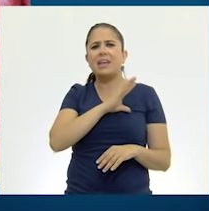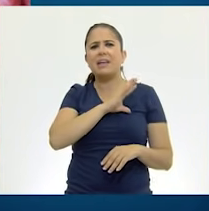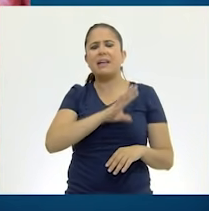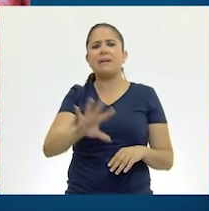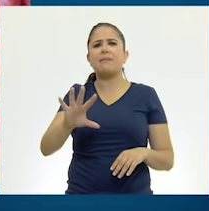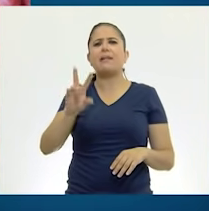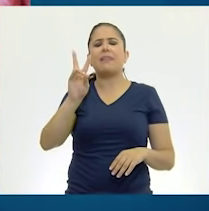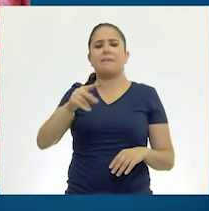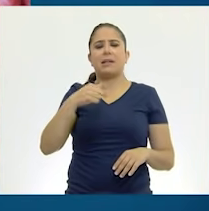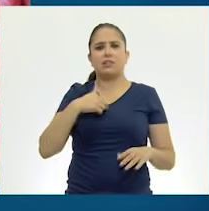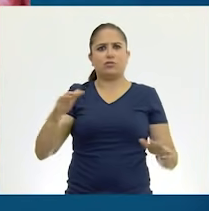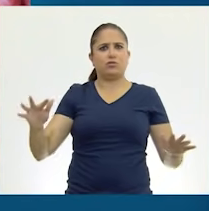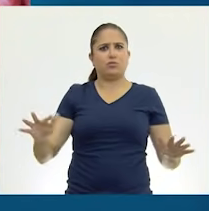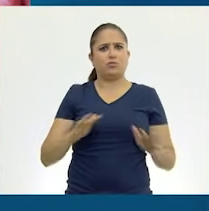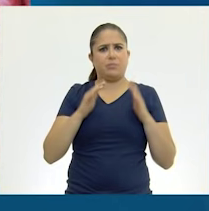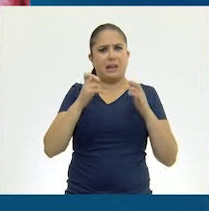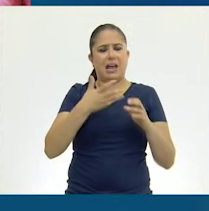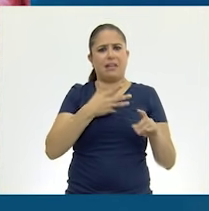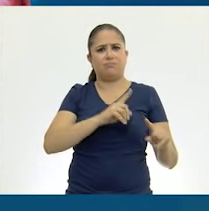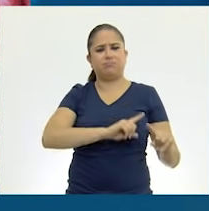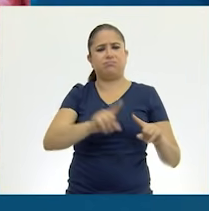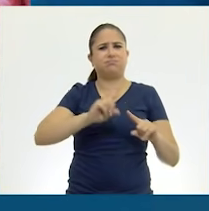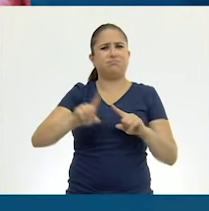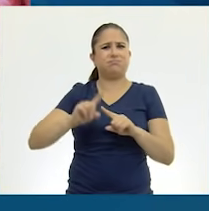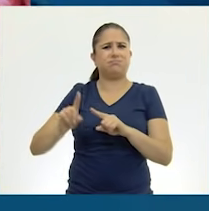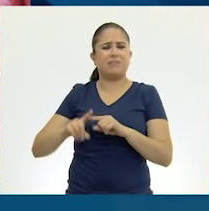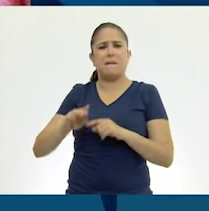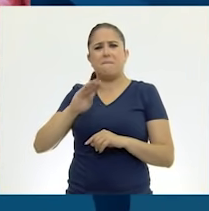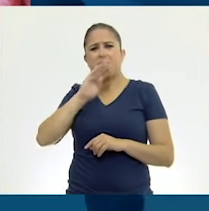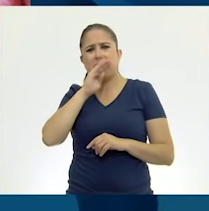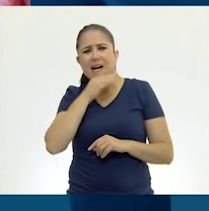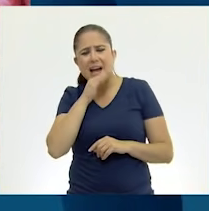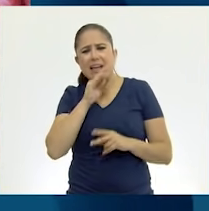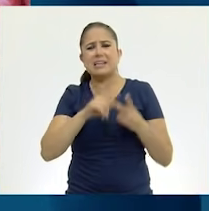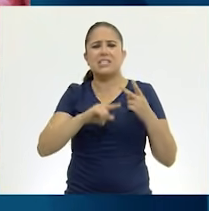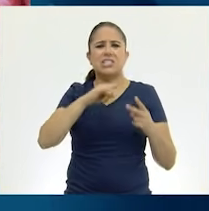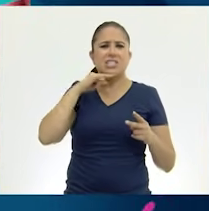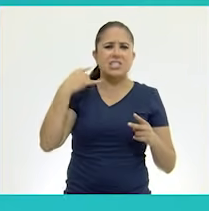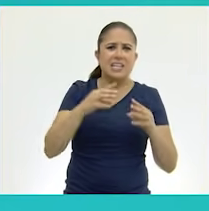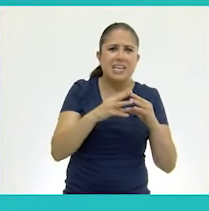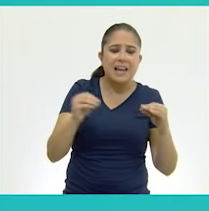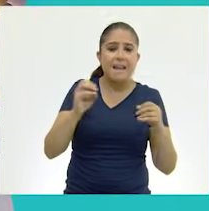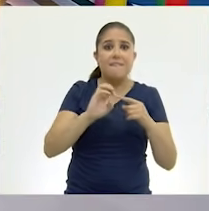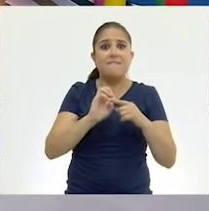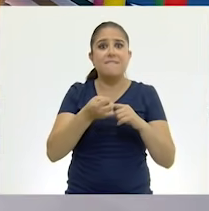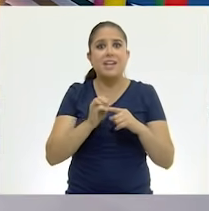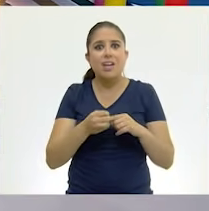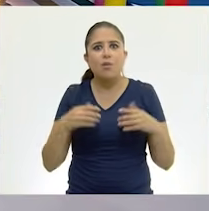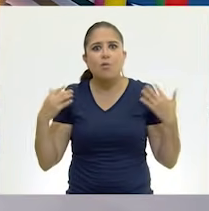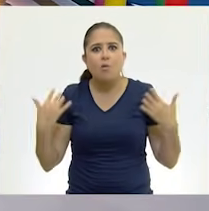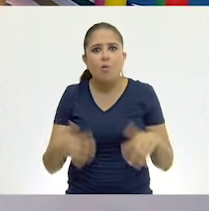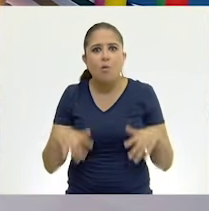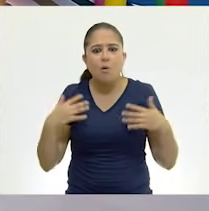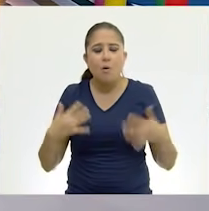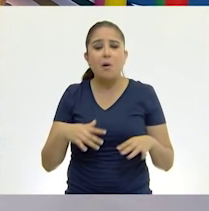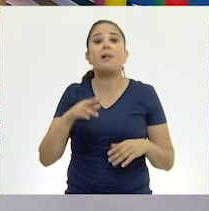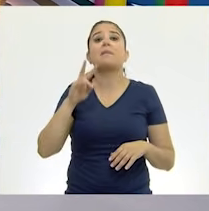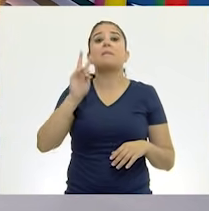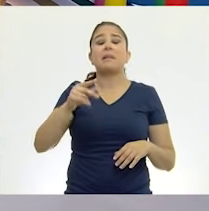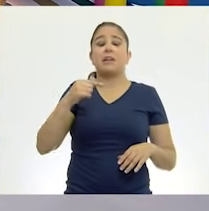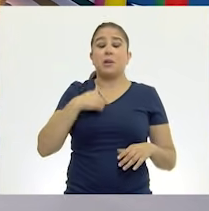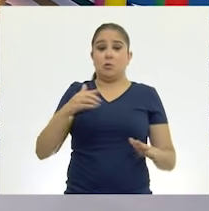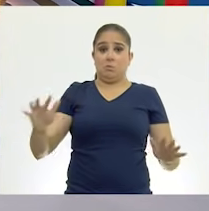Estoy muy sorprendido de la diversidad de maíces, chiles y frijoles. Yo también estoy muy,